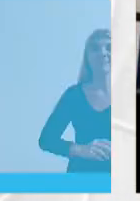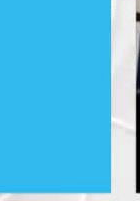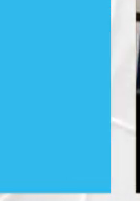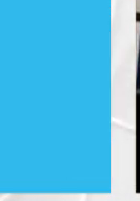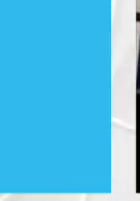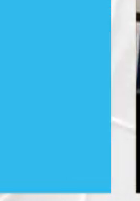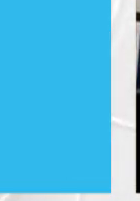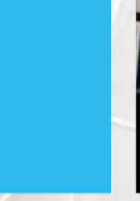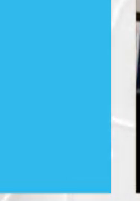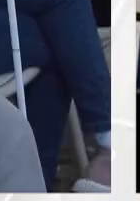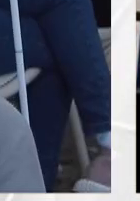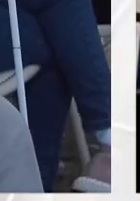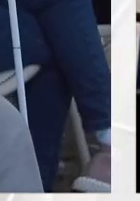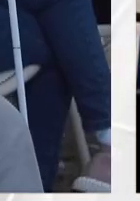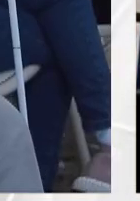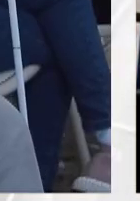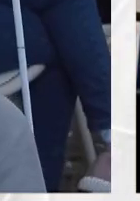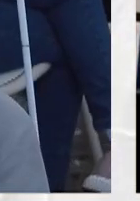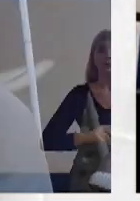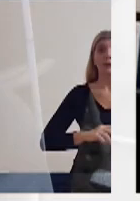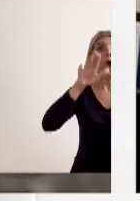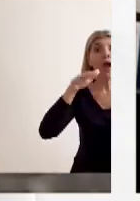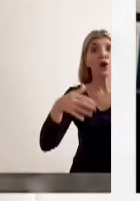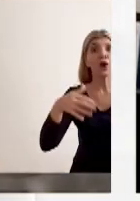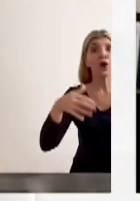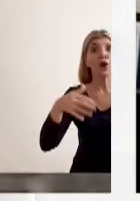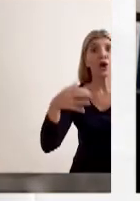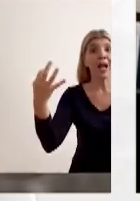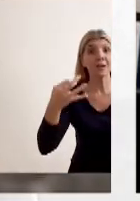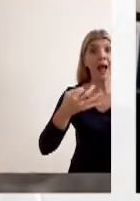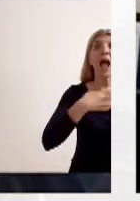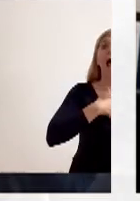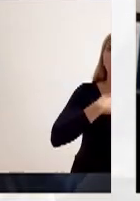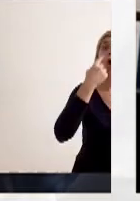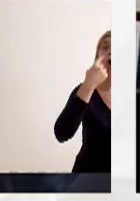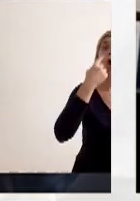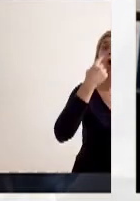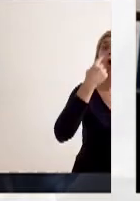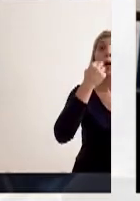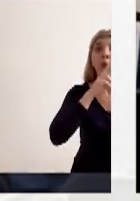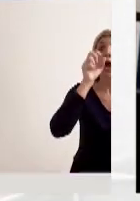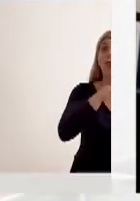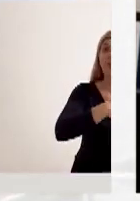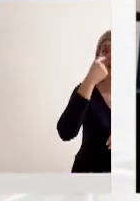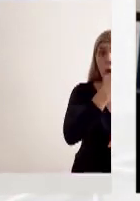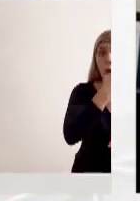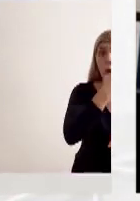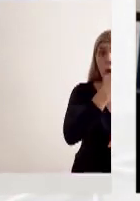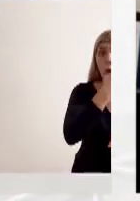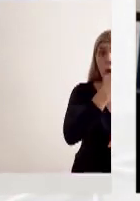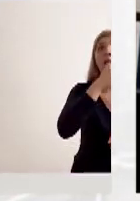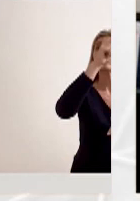digamos, del aparato, propiamente dicho, del dispositivo, cambiamos el dispositivo. Si no, todas las actualizaciones de software, obviamente, son